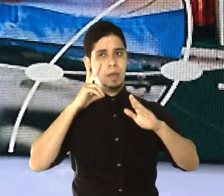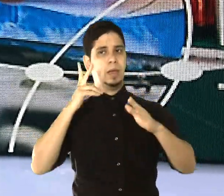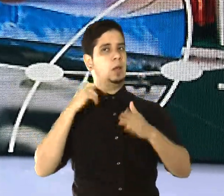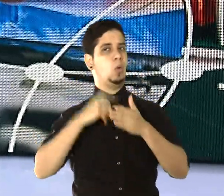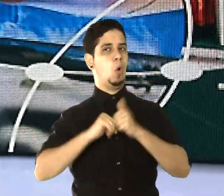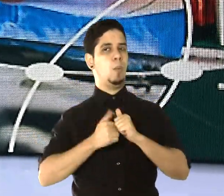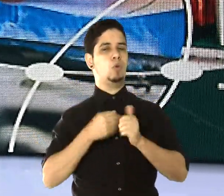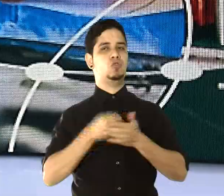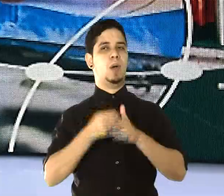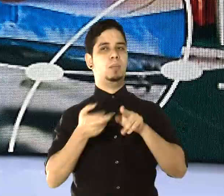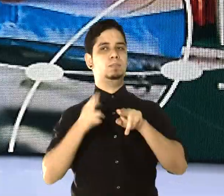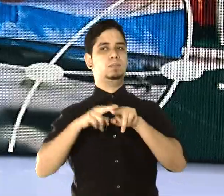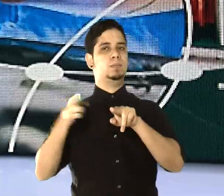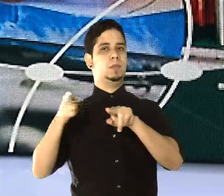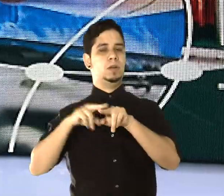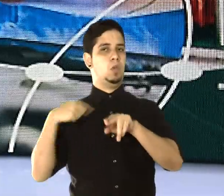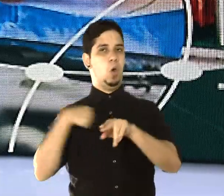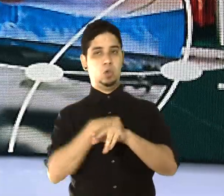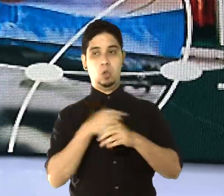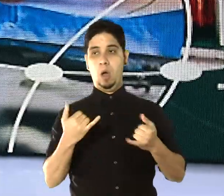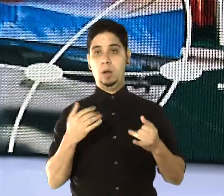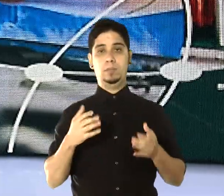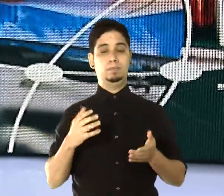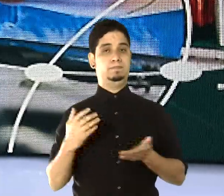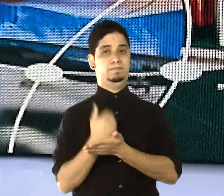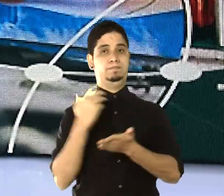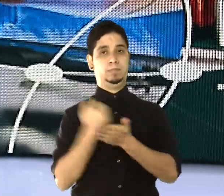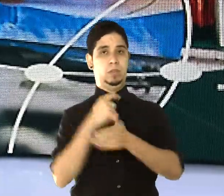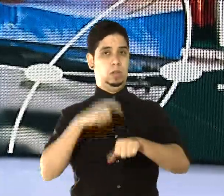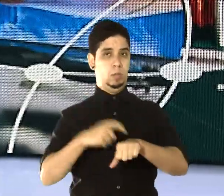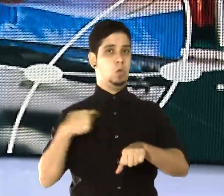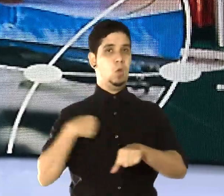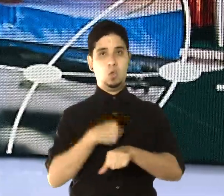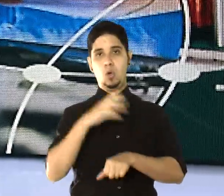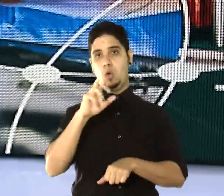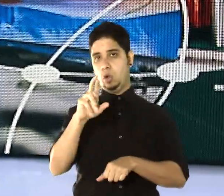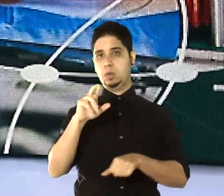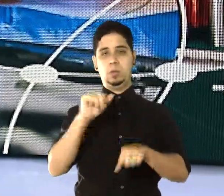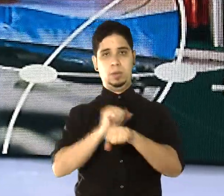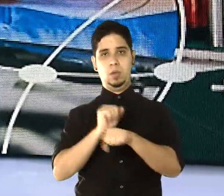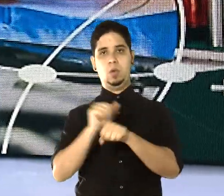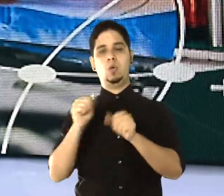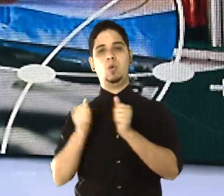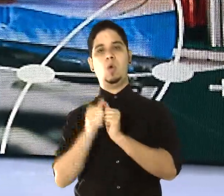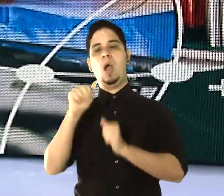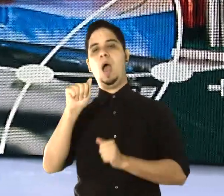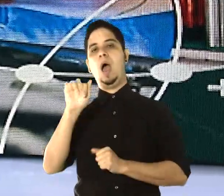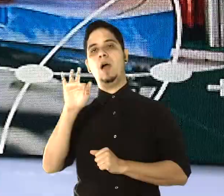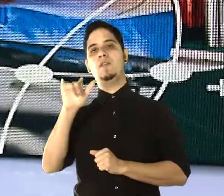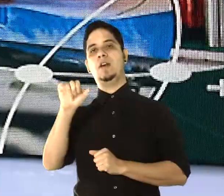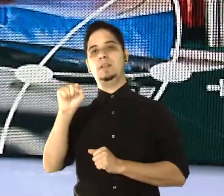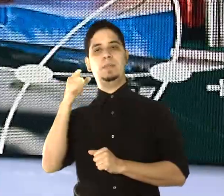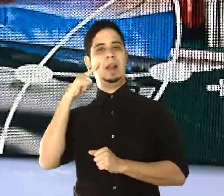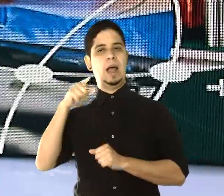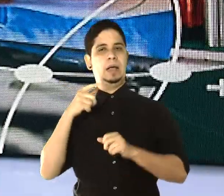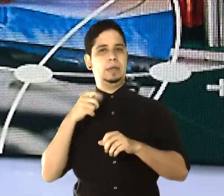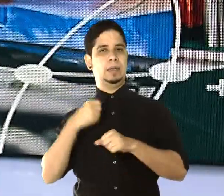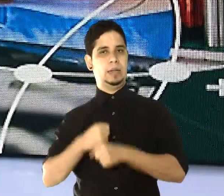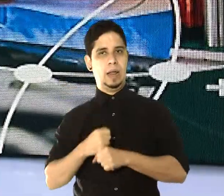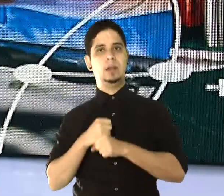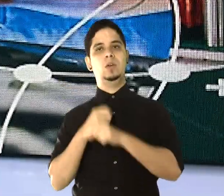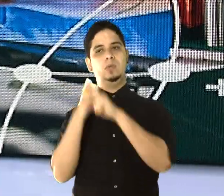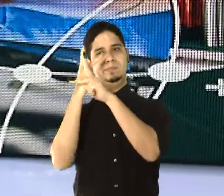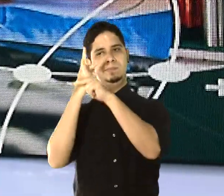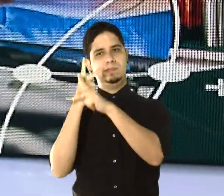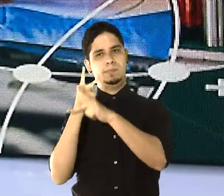inflación y estamos siendo proactivos. El COR 3 está trabajando con AFAF en conjunto un análisis del impacto